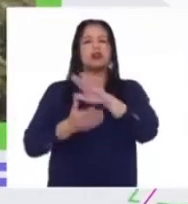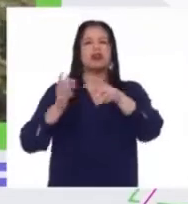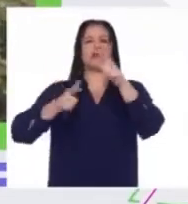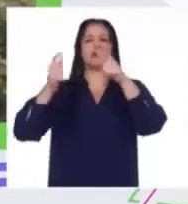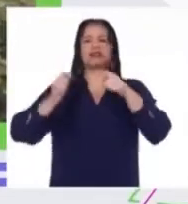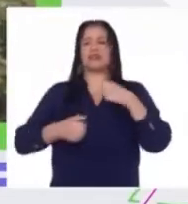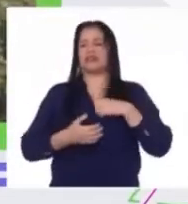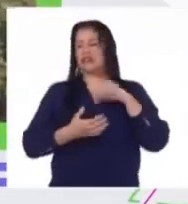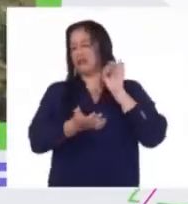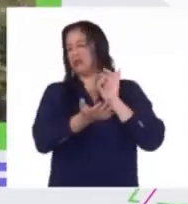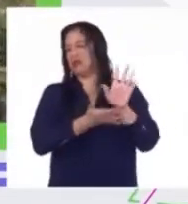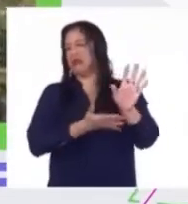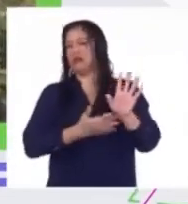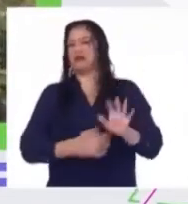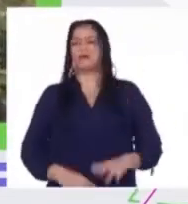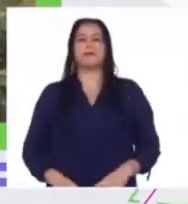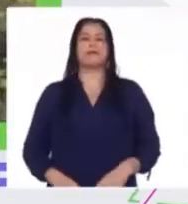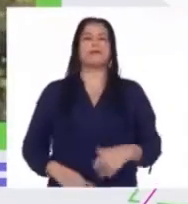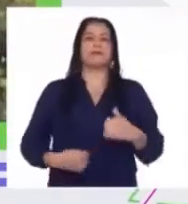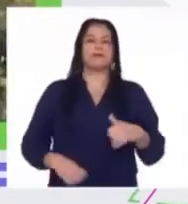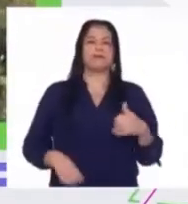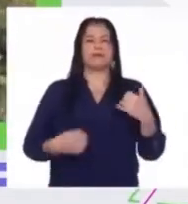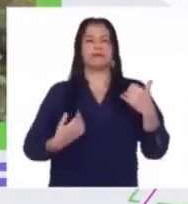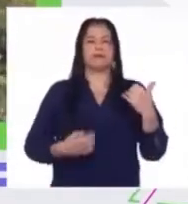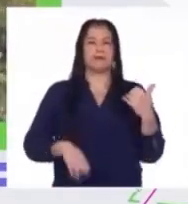mundo me desprecia.